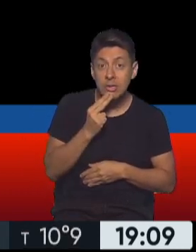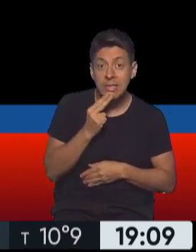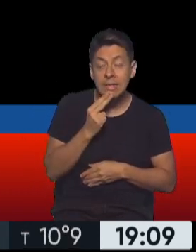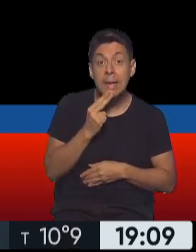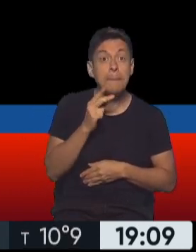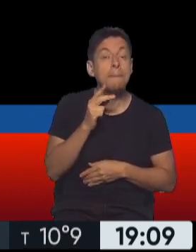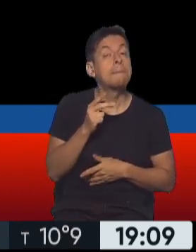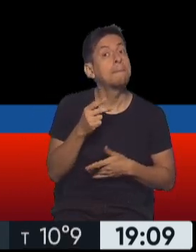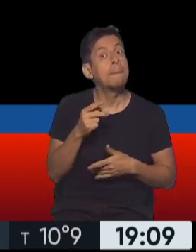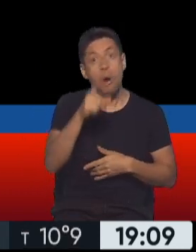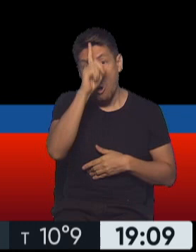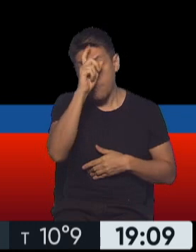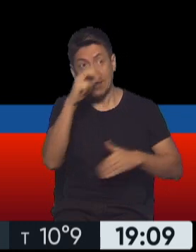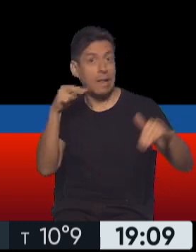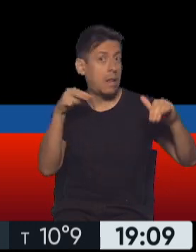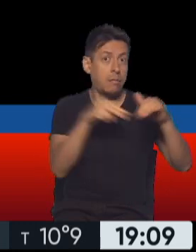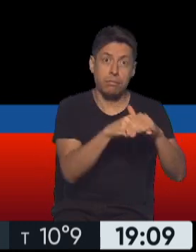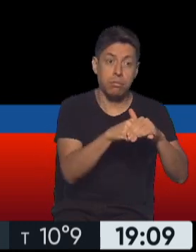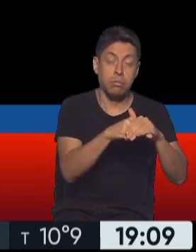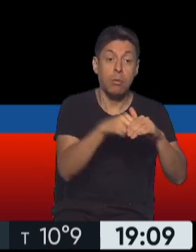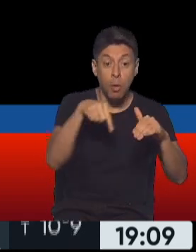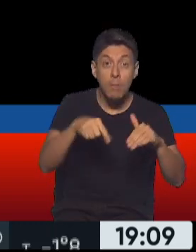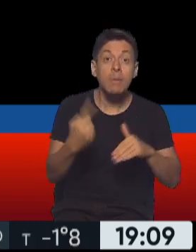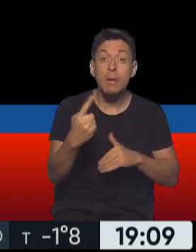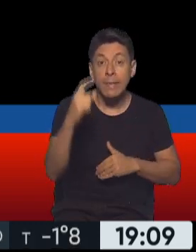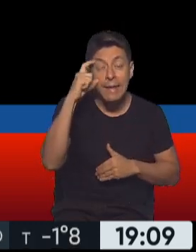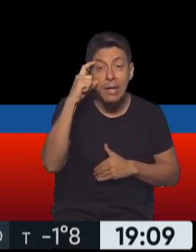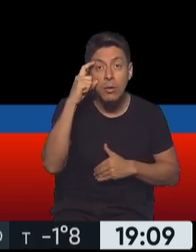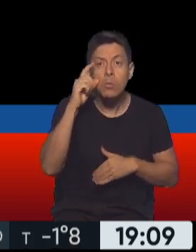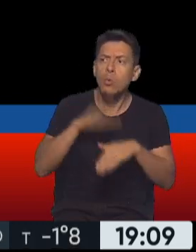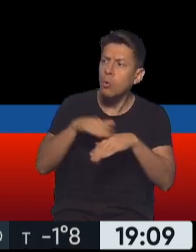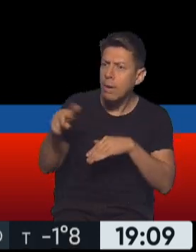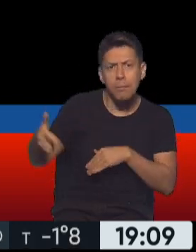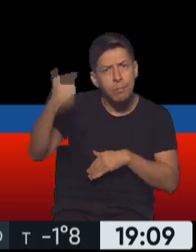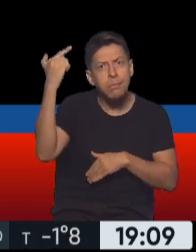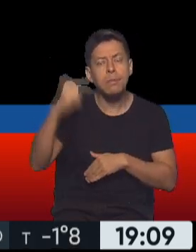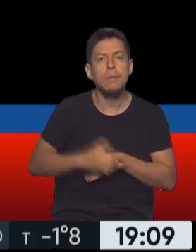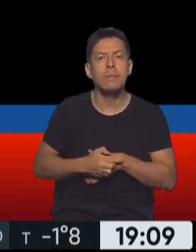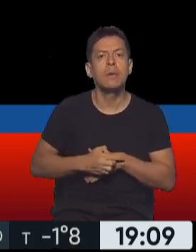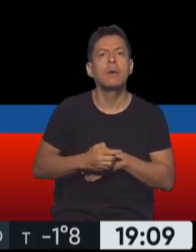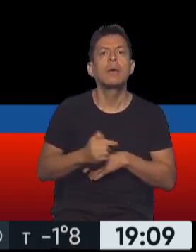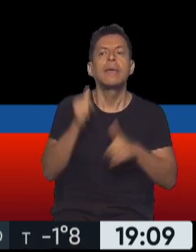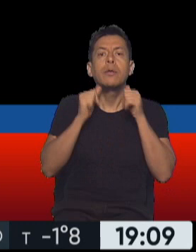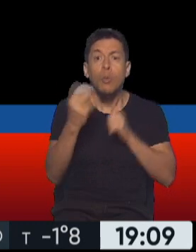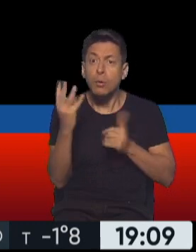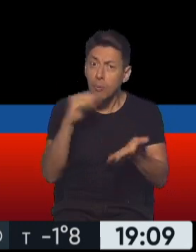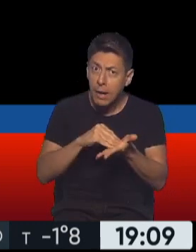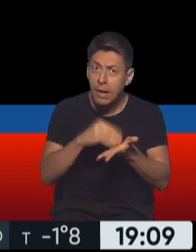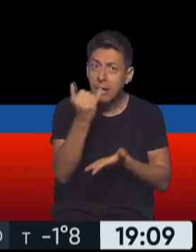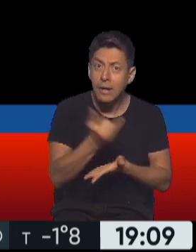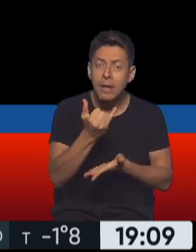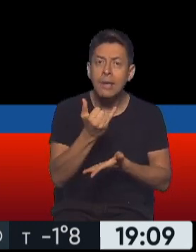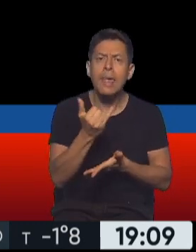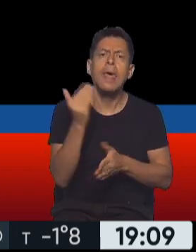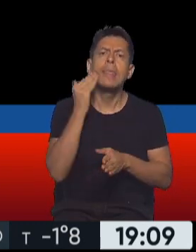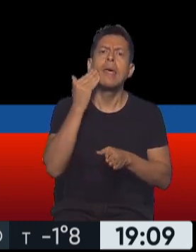fuera de peligro, pero está internada hoy, primero de año, por un disparo. Hay 4 heridos más y durante toda la tarde